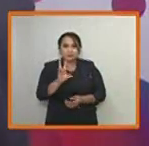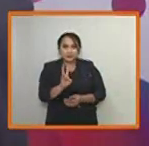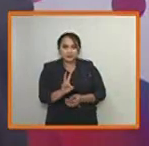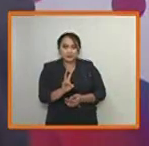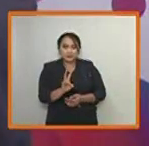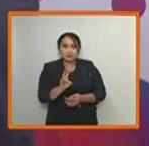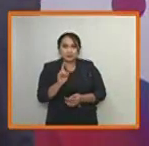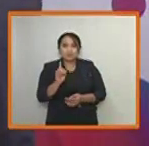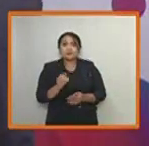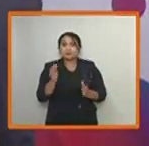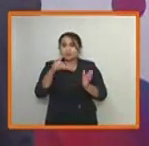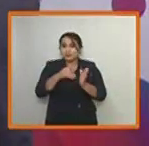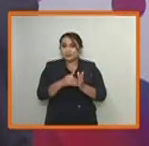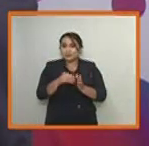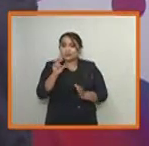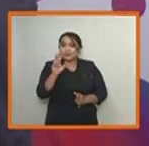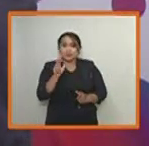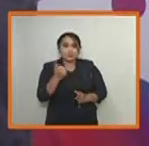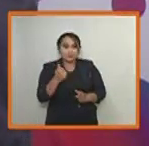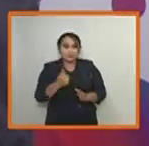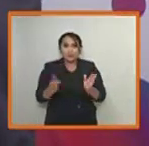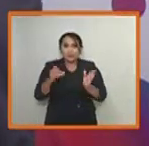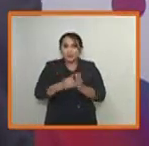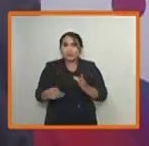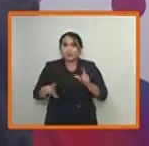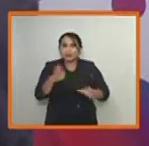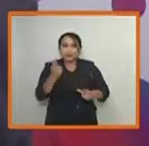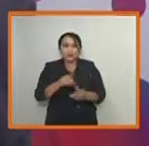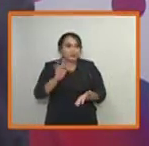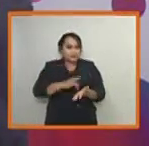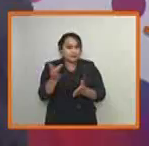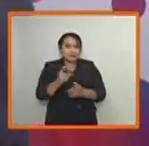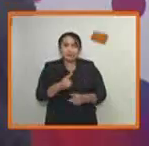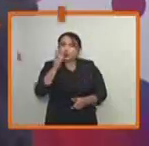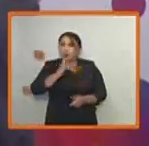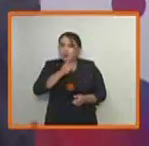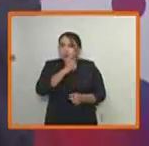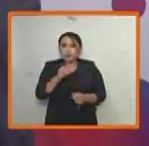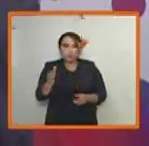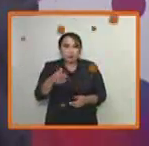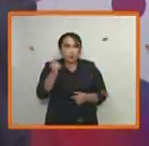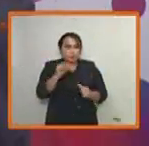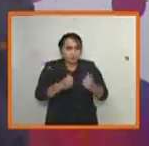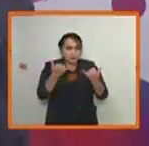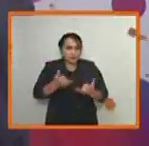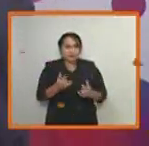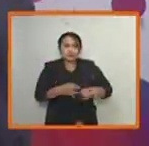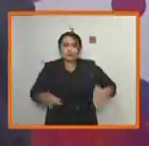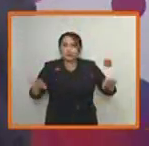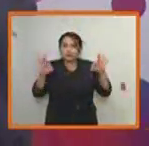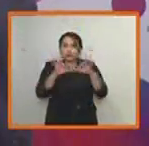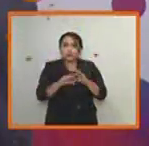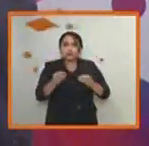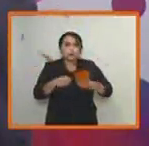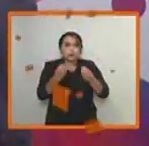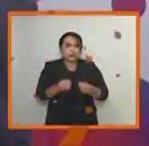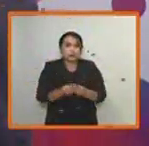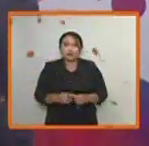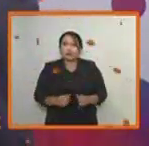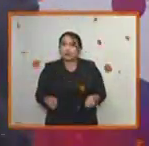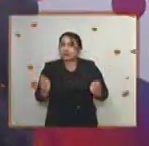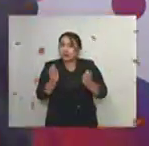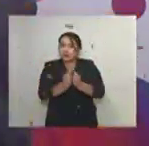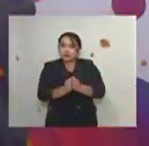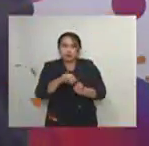710 mil lempiras. Muchas gracias, Lutelsa, por este importante donativo para nuestra institución. En nombre de la Junta Directiva de